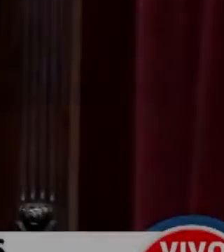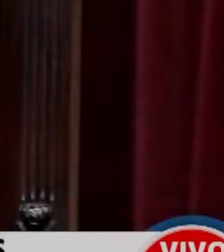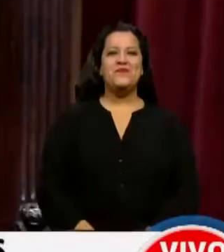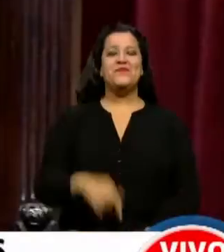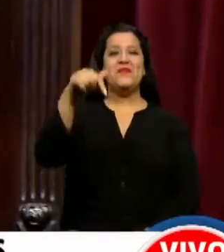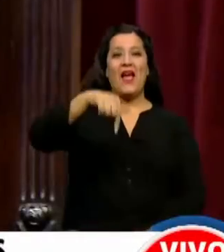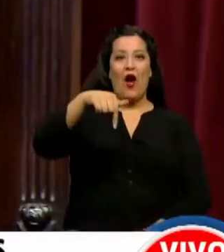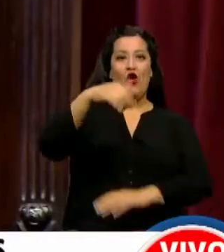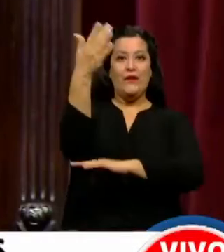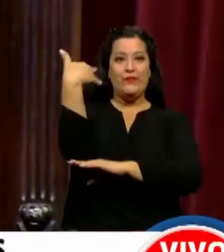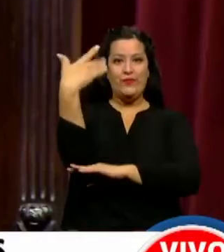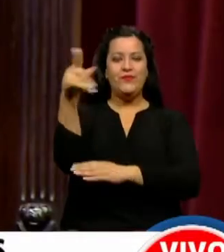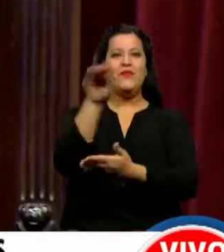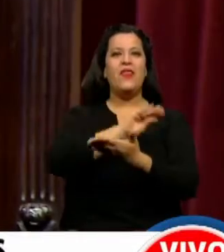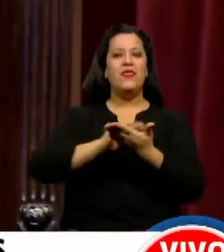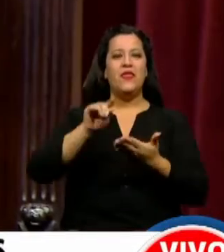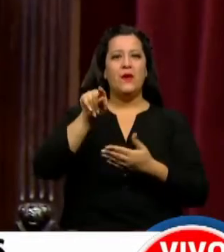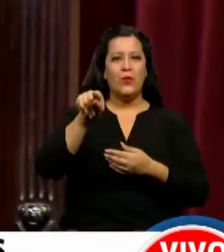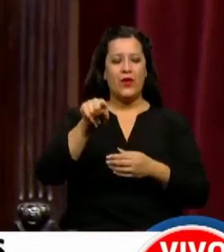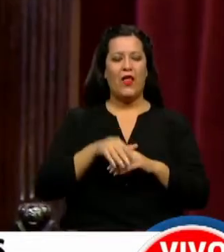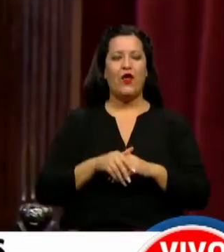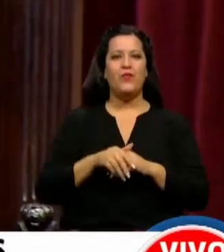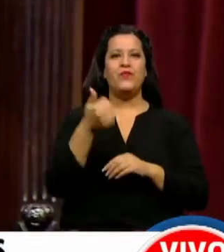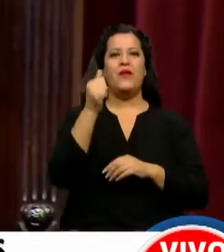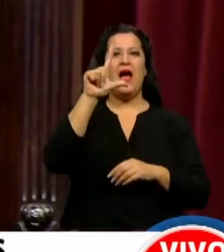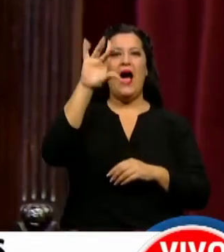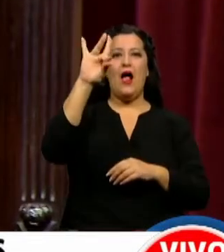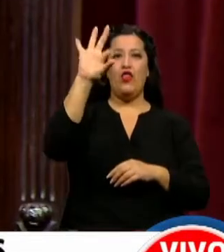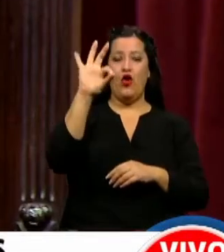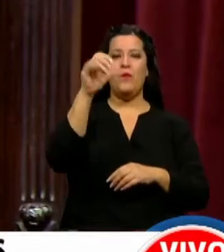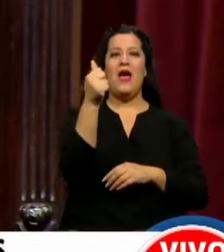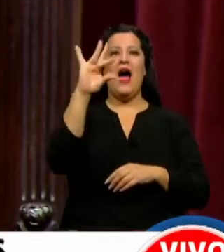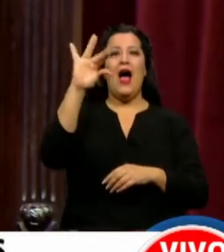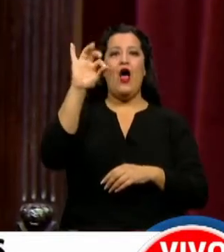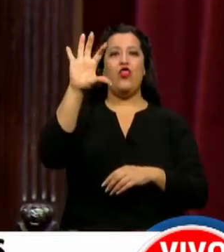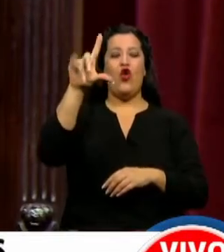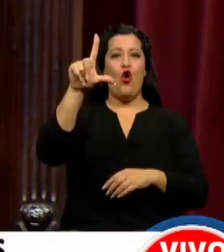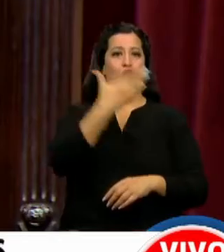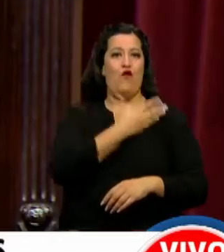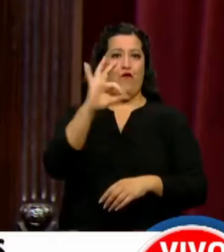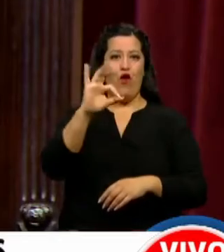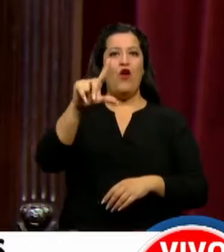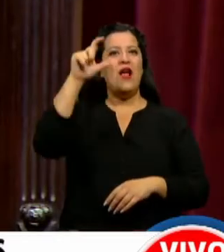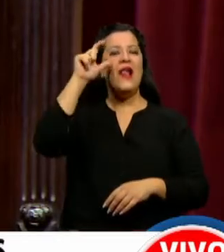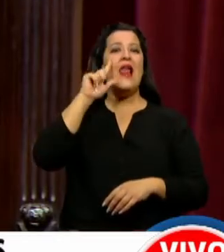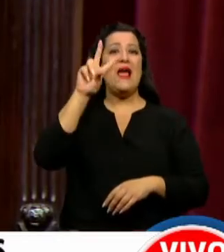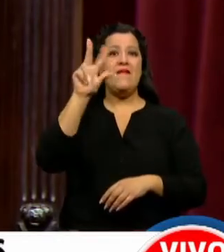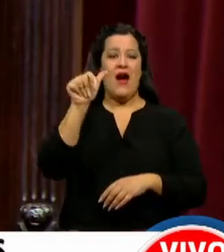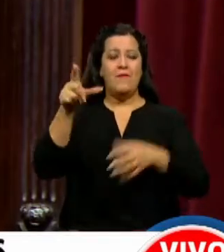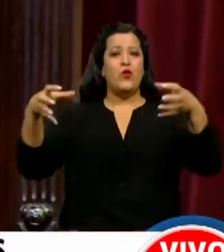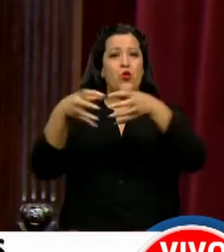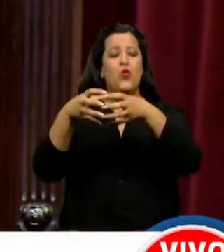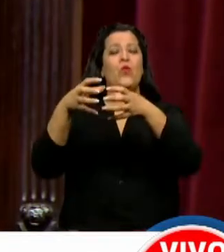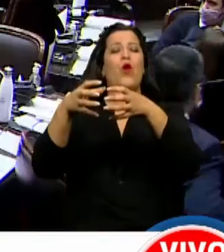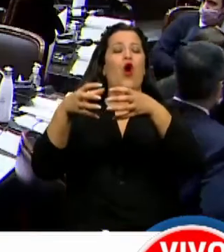Damos la palabra al diputado Aldo Adolfo Leiva, Frente de Todos, provincia del